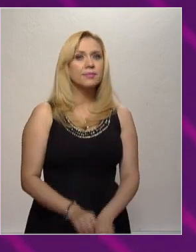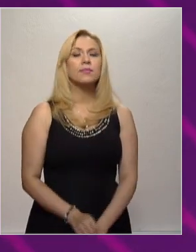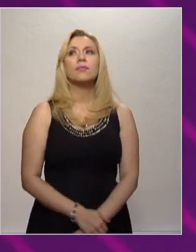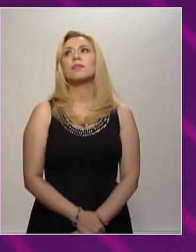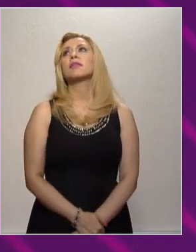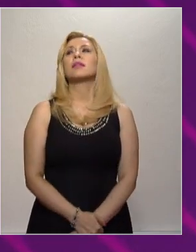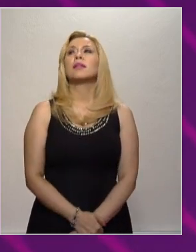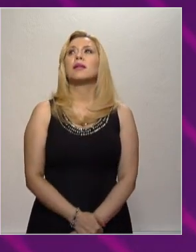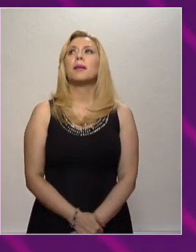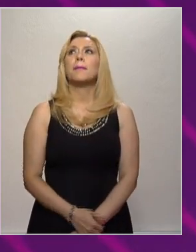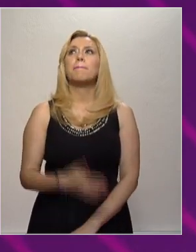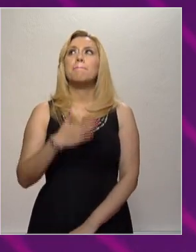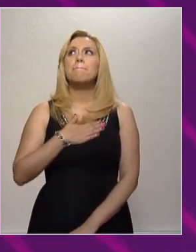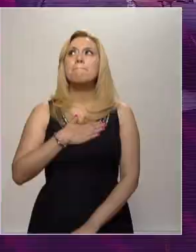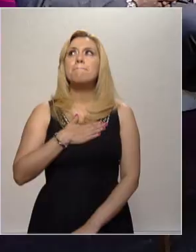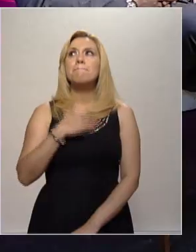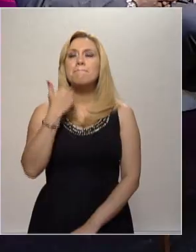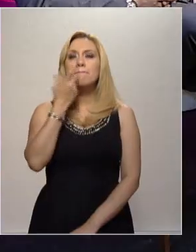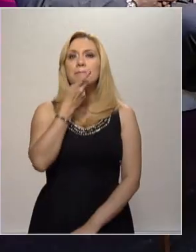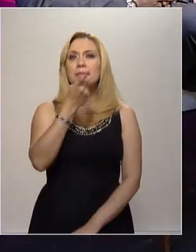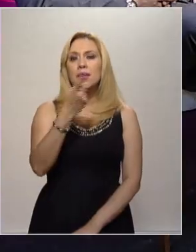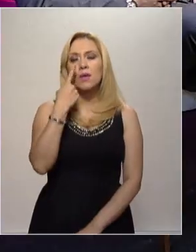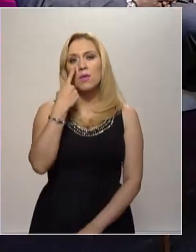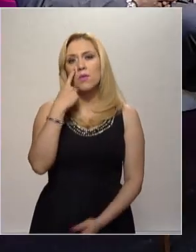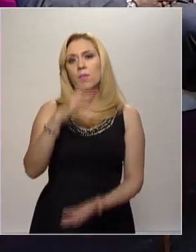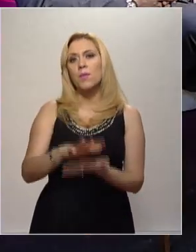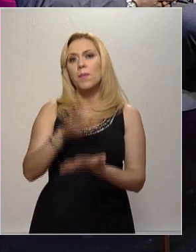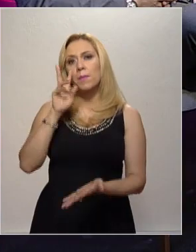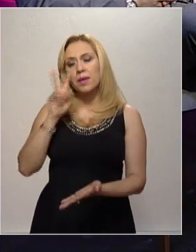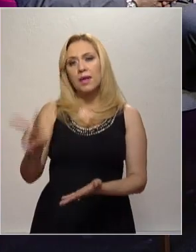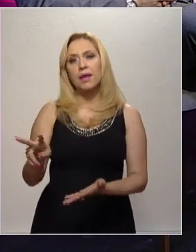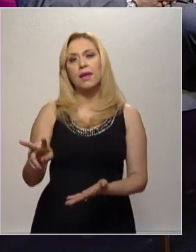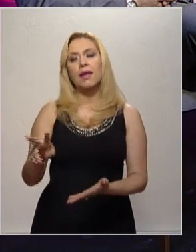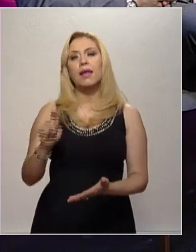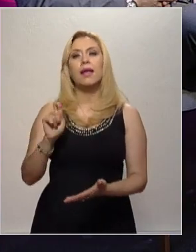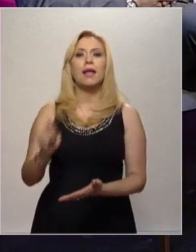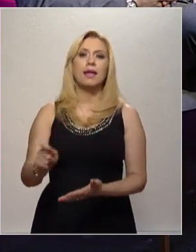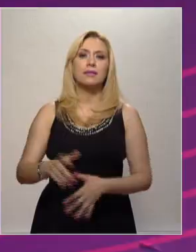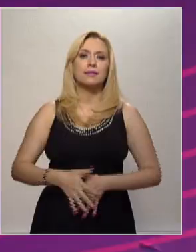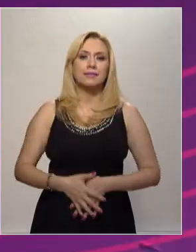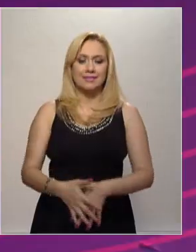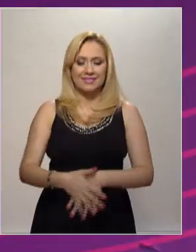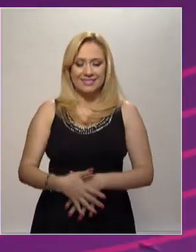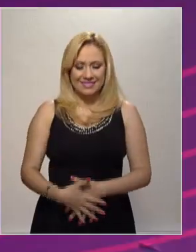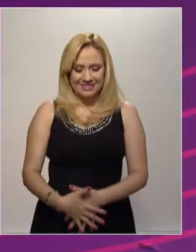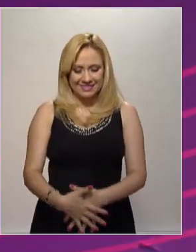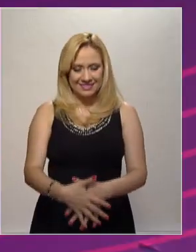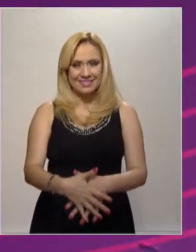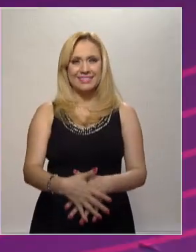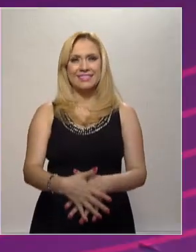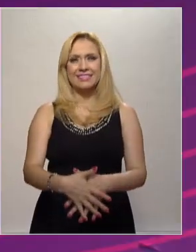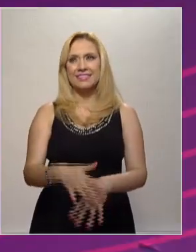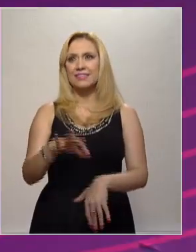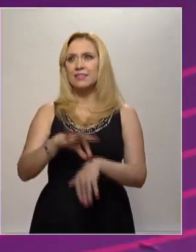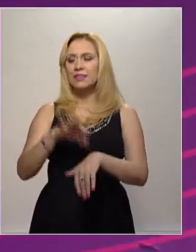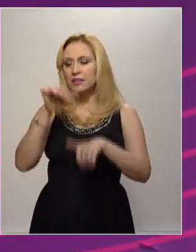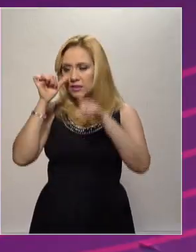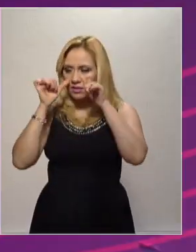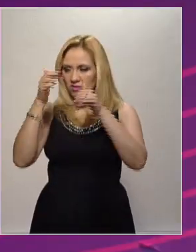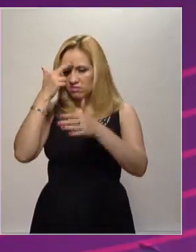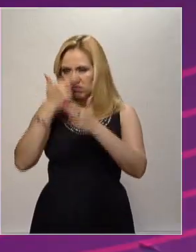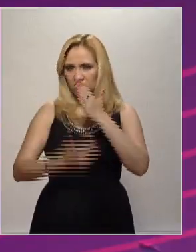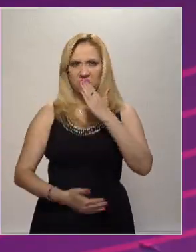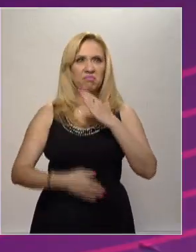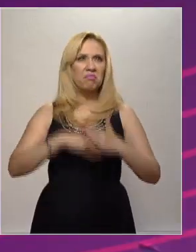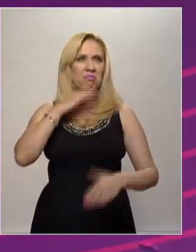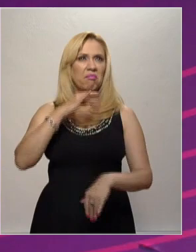Bueno, diría que suele verse el problema de la violencia obstétrica desde el ámbito médico, suele verse, o el ámbito médico quiere verlo